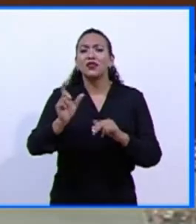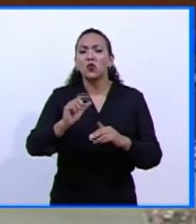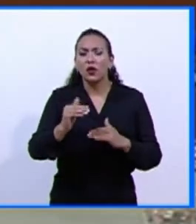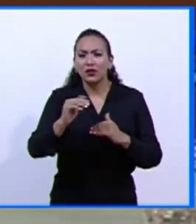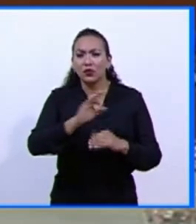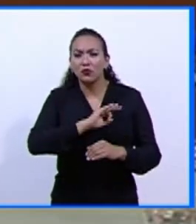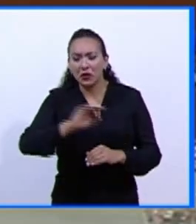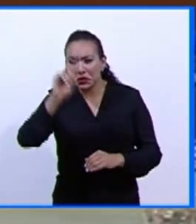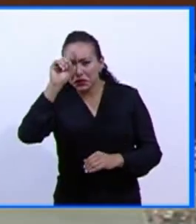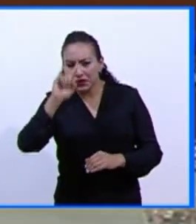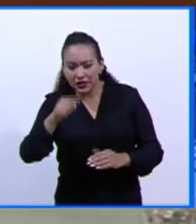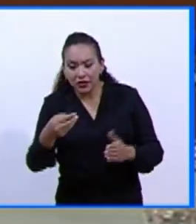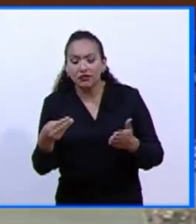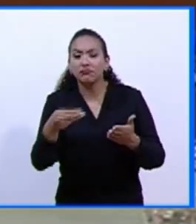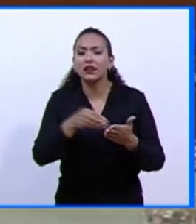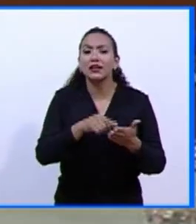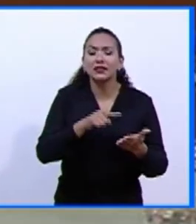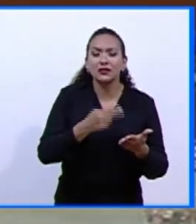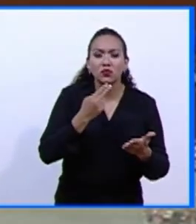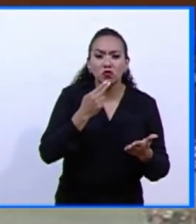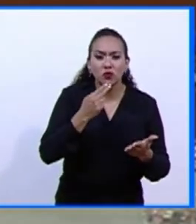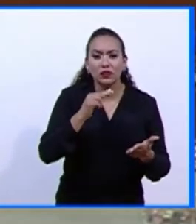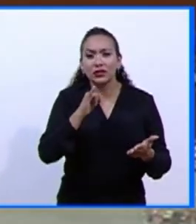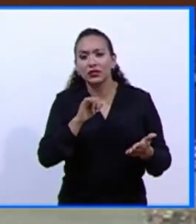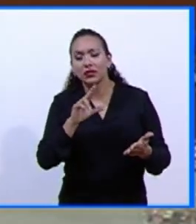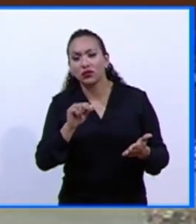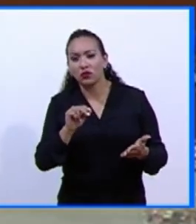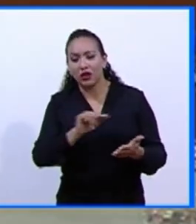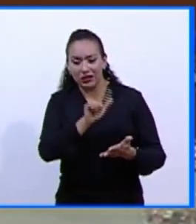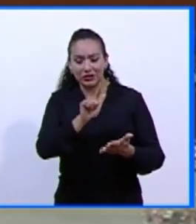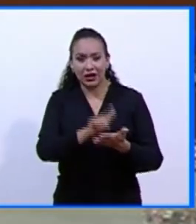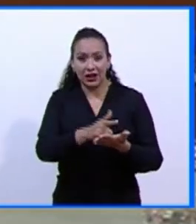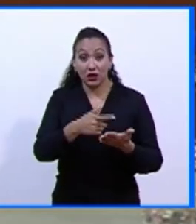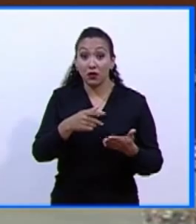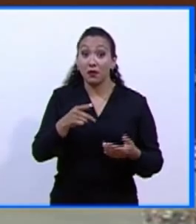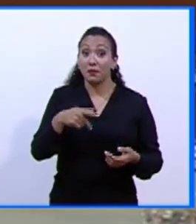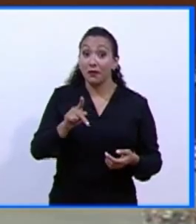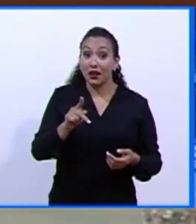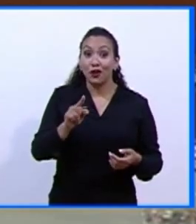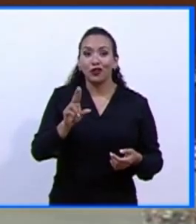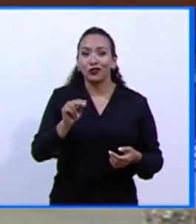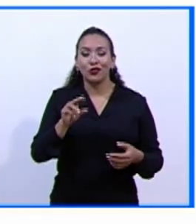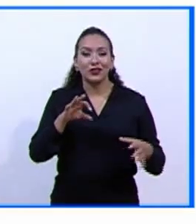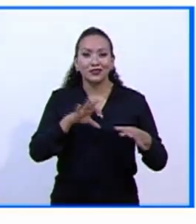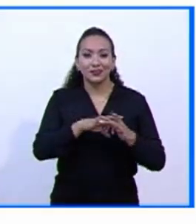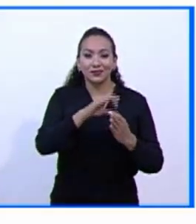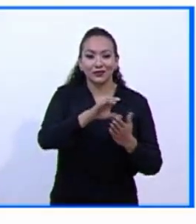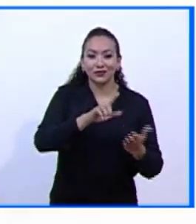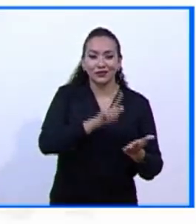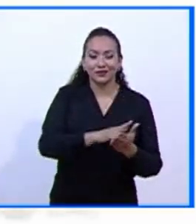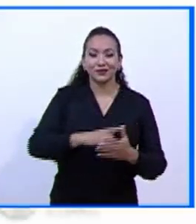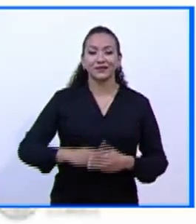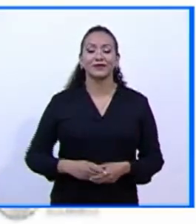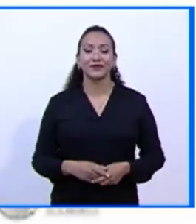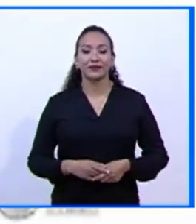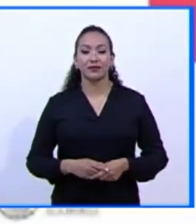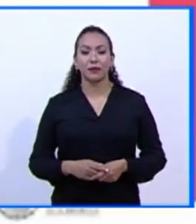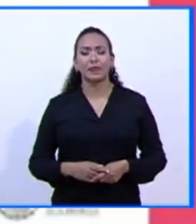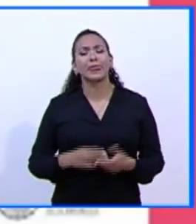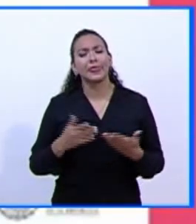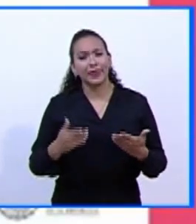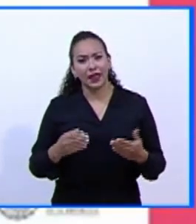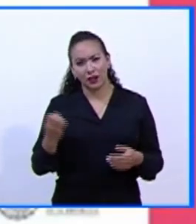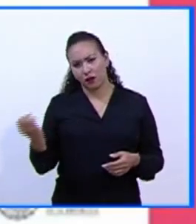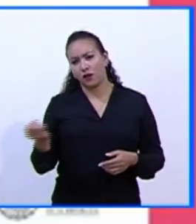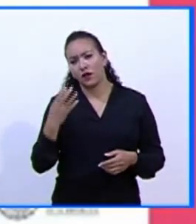implementación de esta disposición de la Convención cuando realmente no es vinculante. Dentro del ciclo de